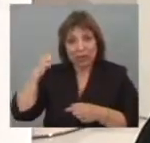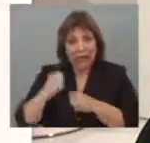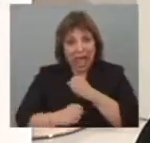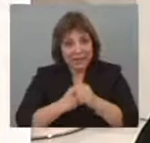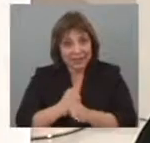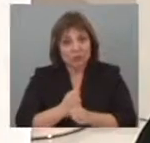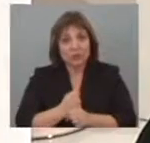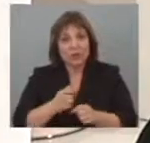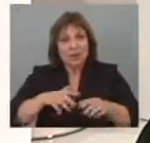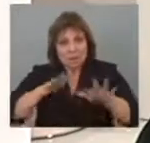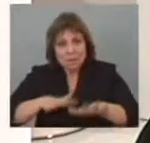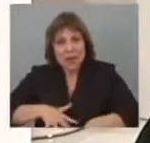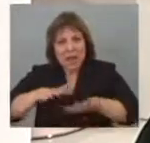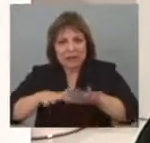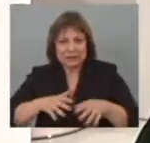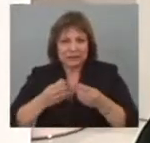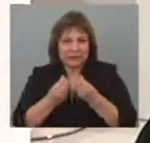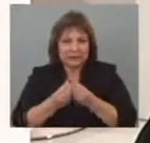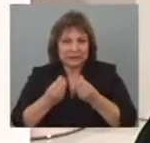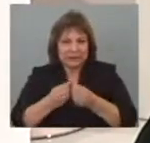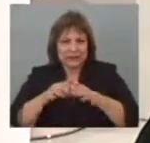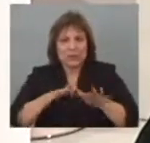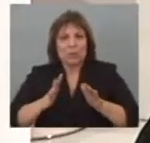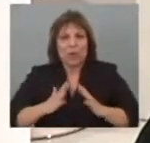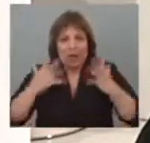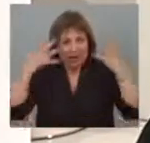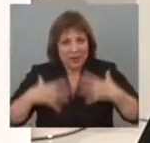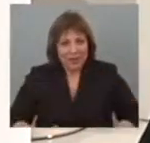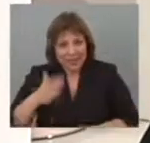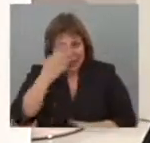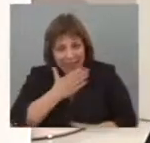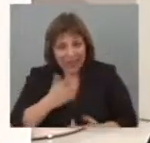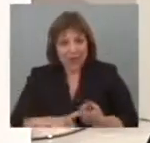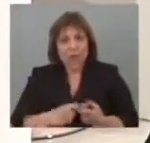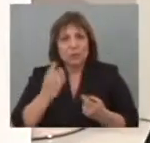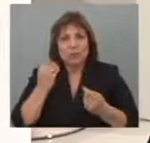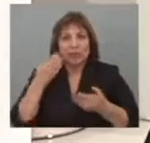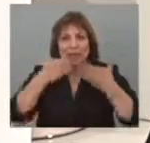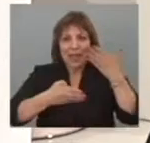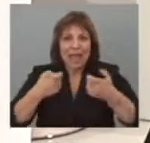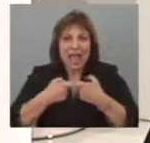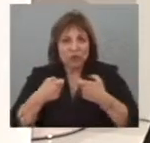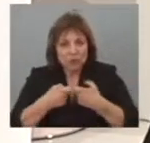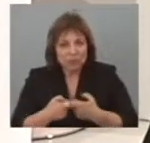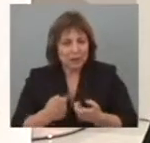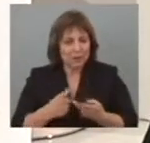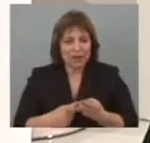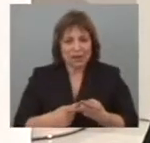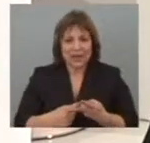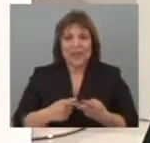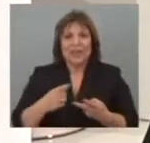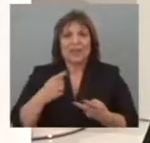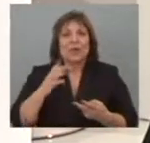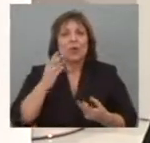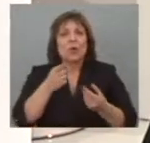marcha multitudinaria convocada por Mujeres de Negro, que participan muchas organizaciones